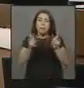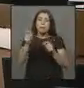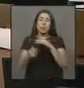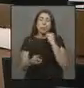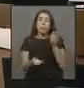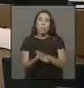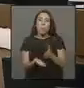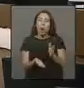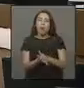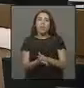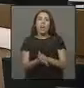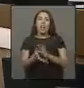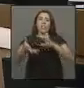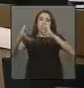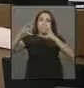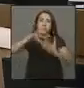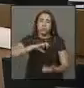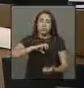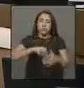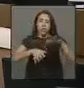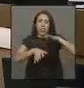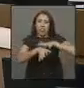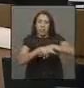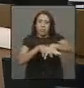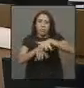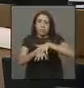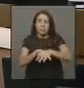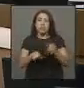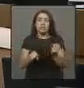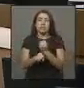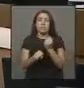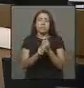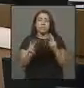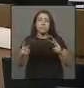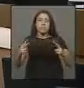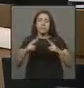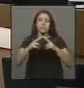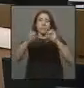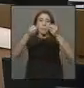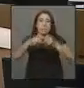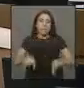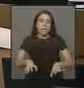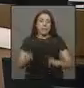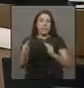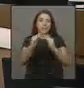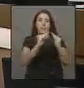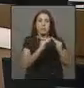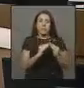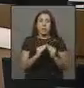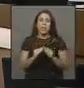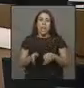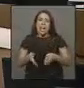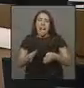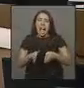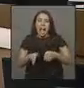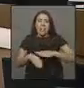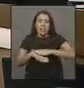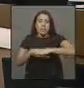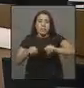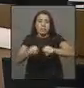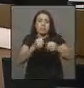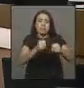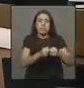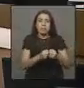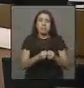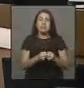humanas, derrumbes, daños de consideración en diversas edificaciones, en vivienda, red vial, servicios